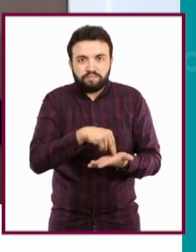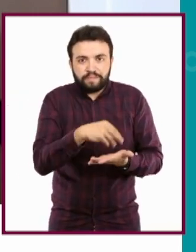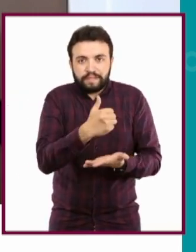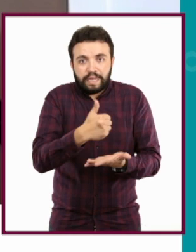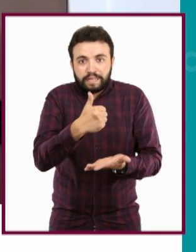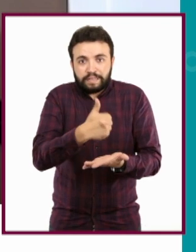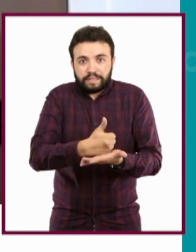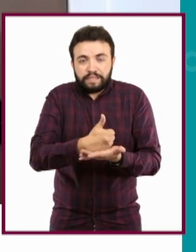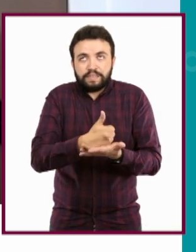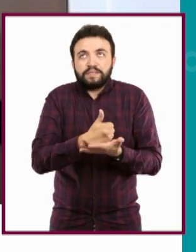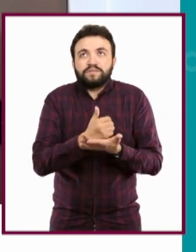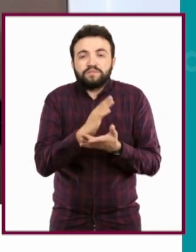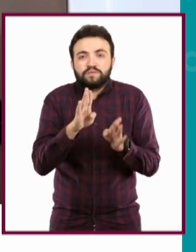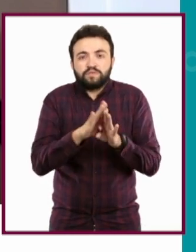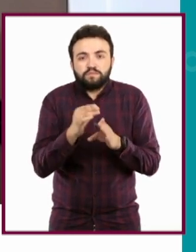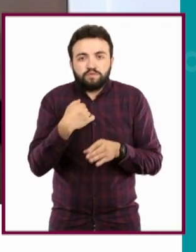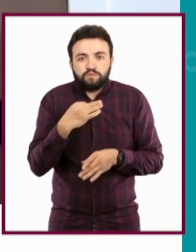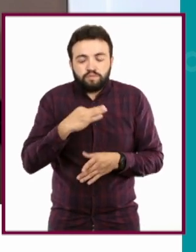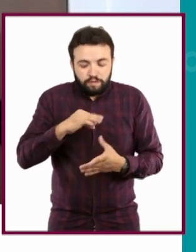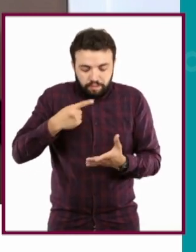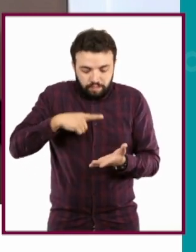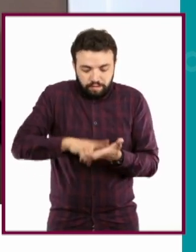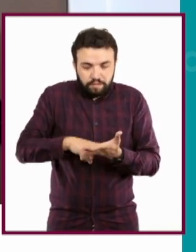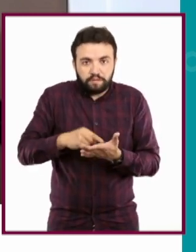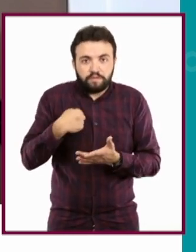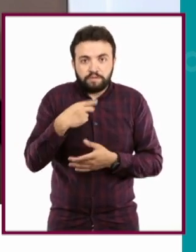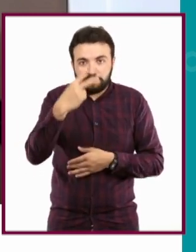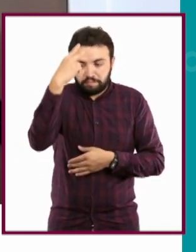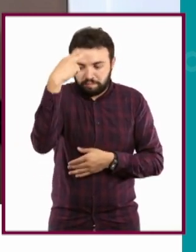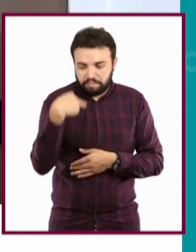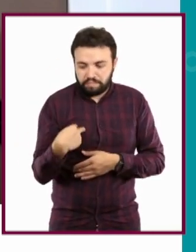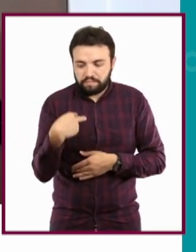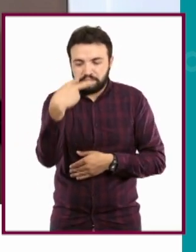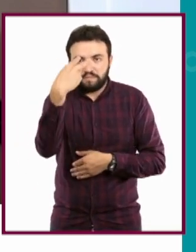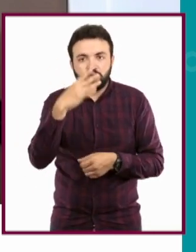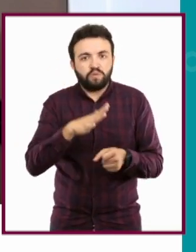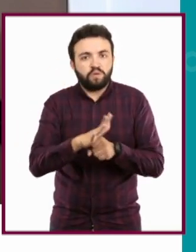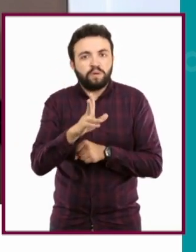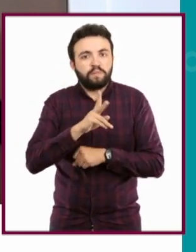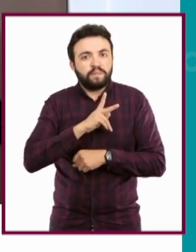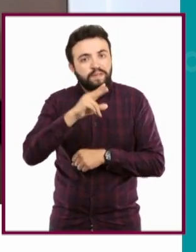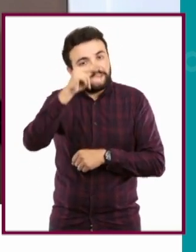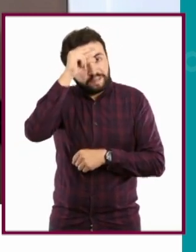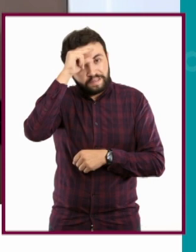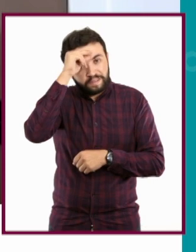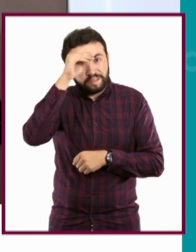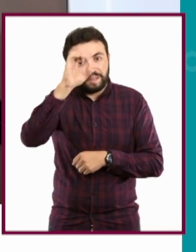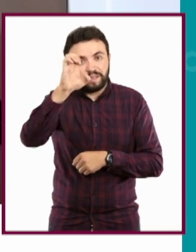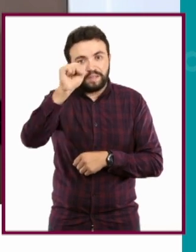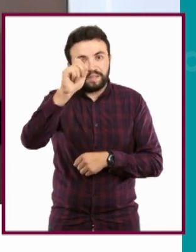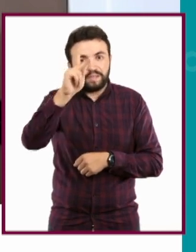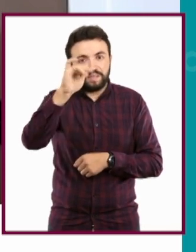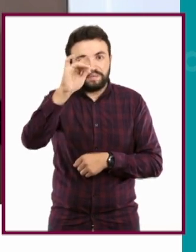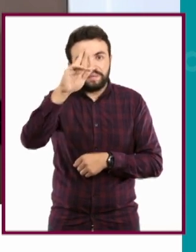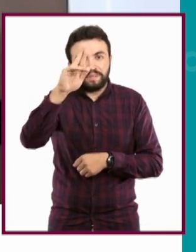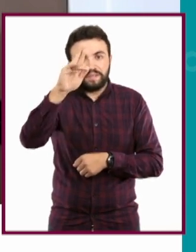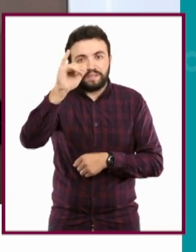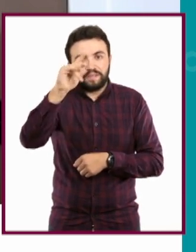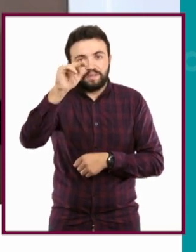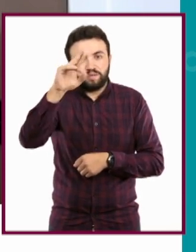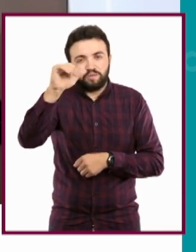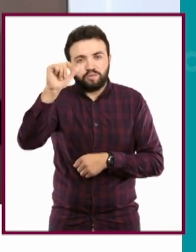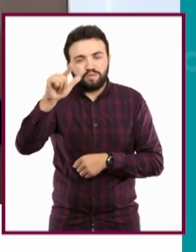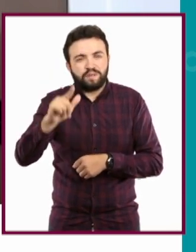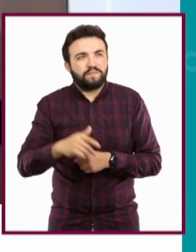esa profundidad que conlleva esta clase de inteligencia espiritual. No se trata de